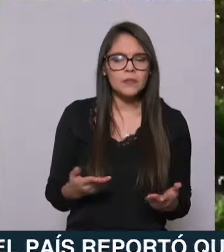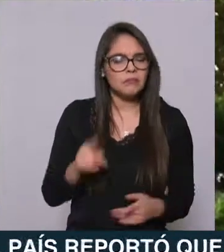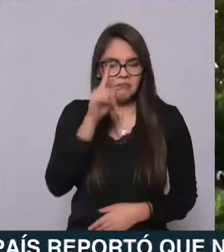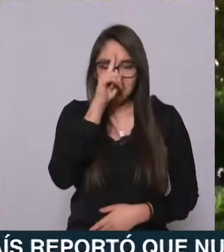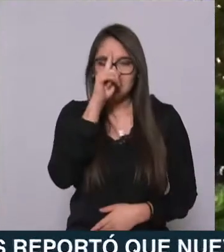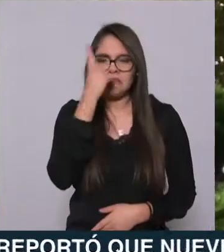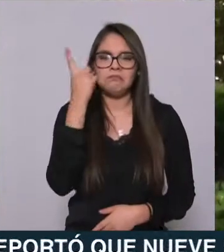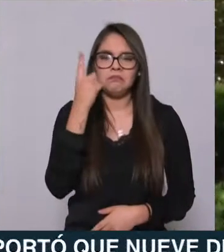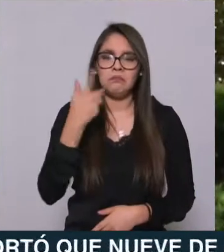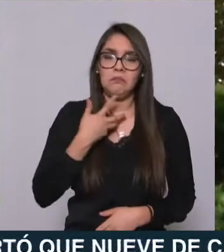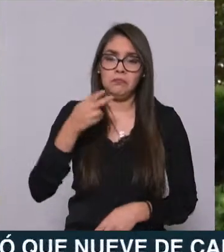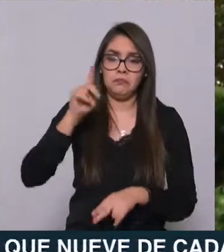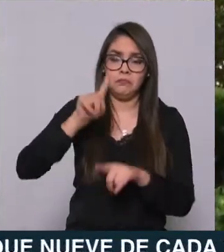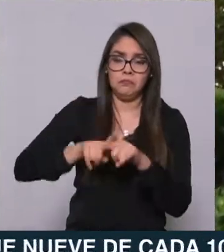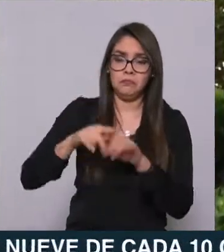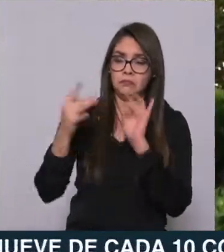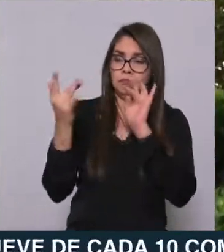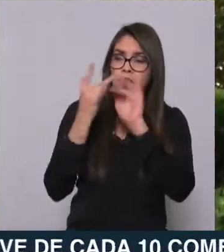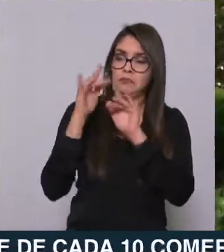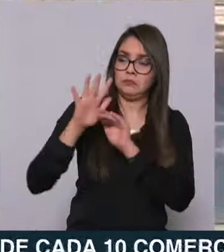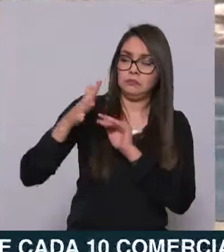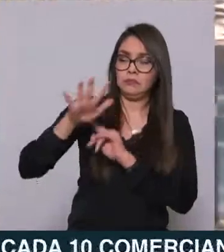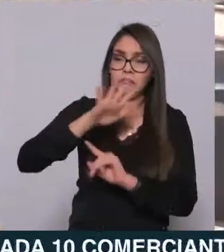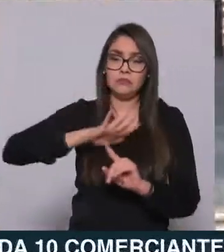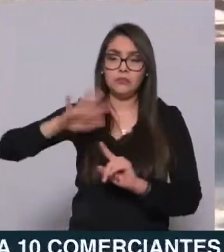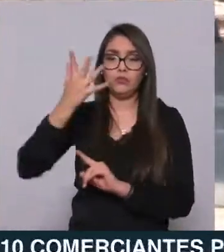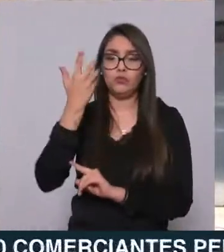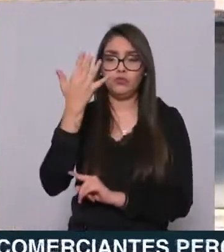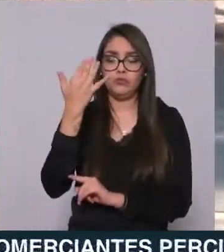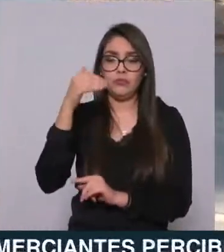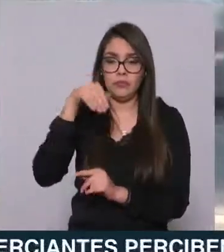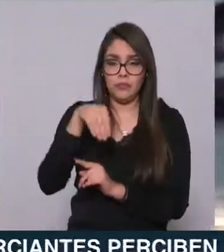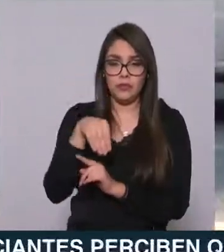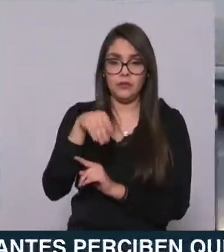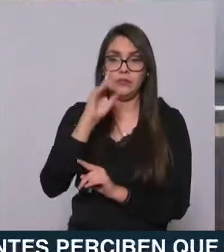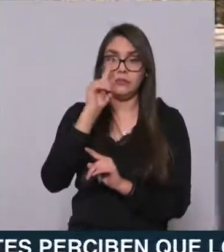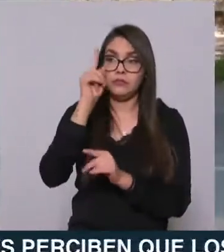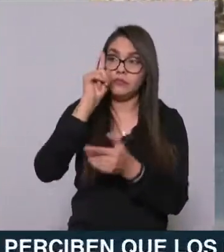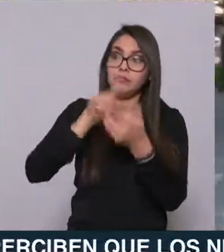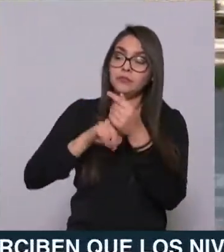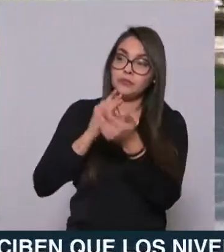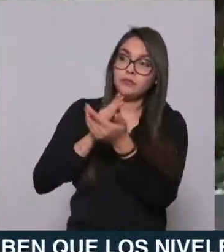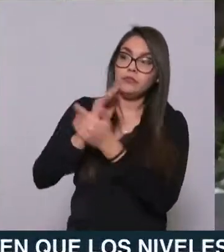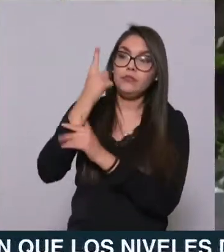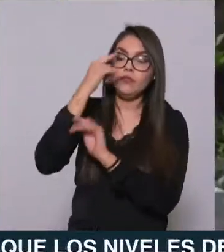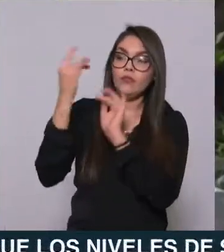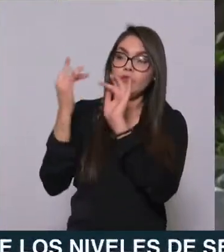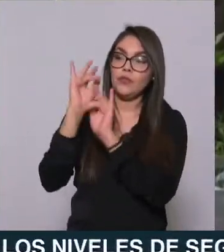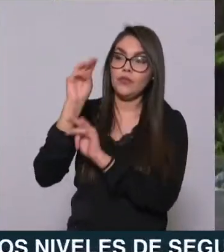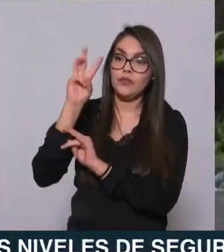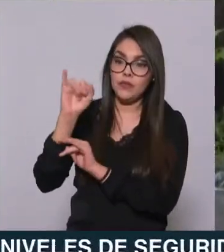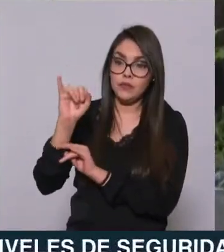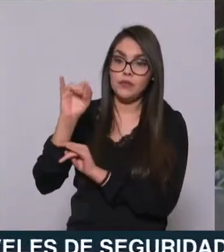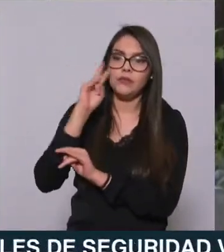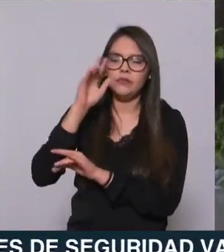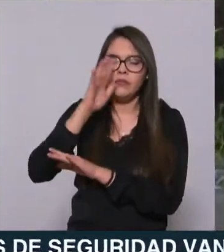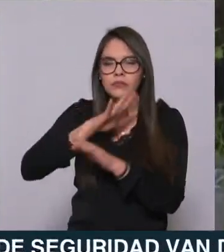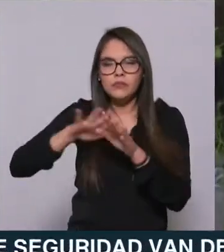Basta con estar en un rango de distancia no mayor a 50 metros, acceder al panel Wi-Fi de tu dispositivo móvil, buscar la red